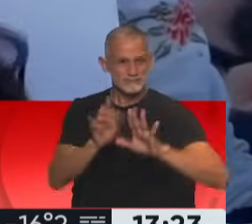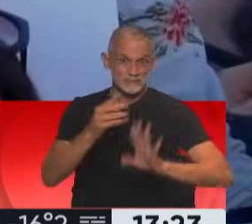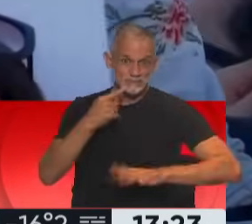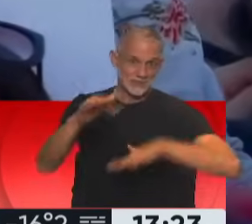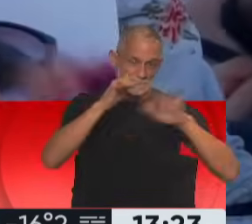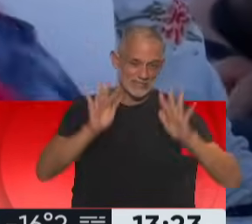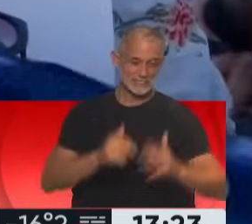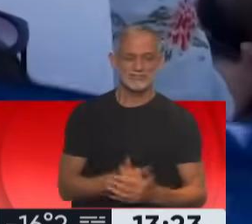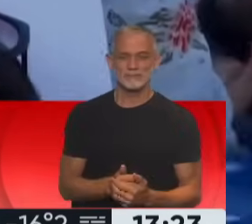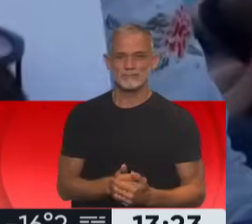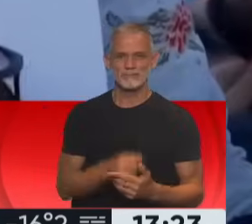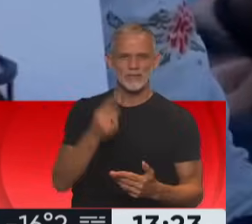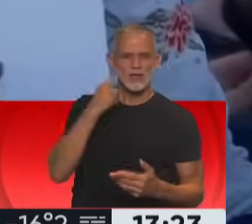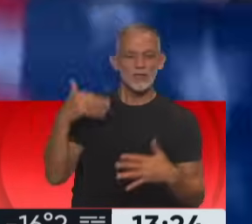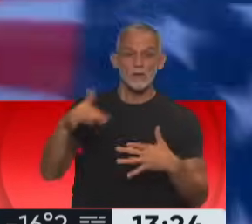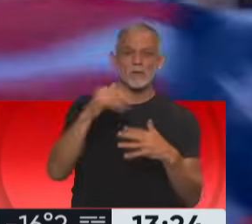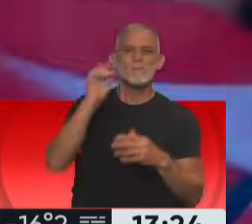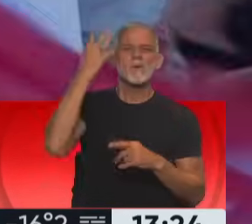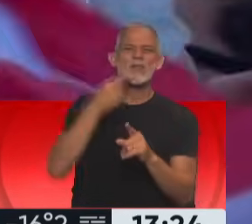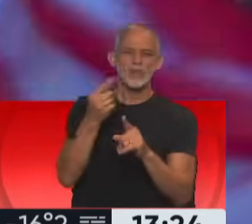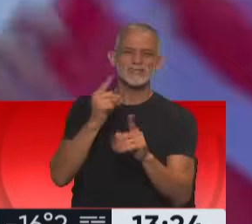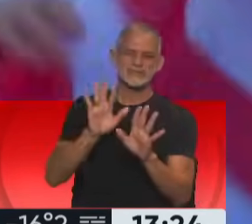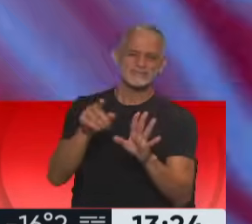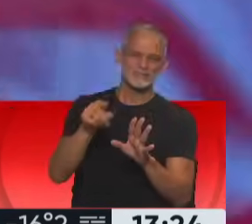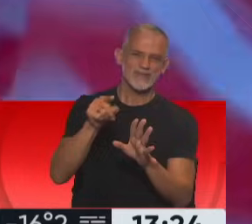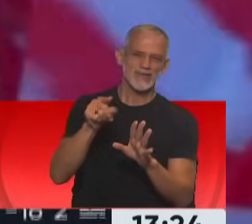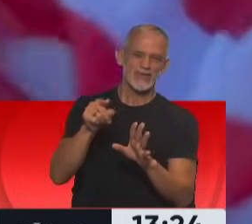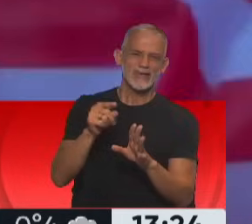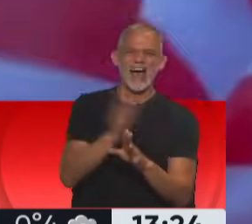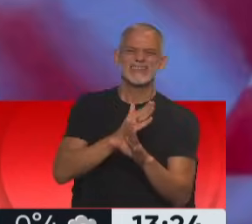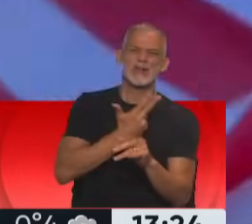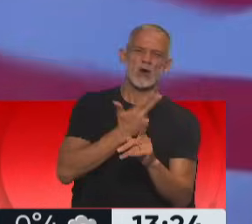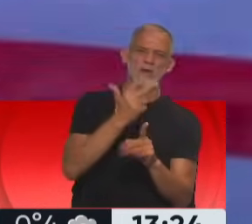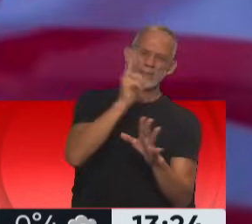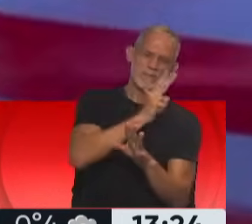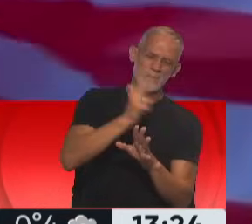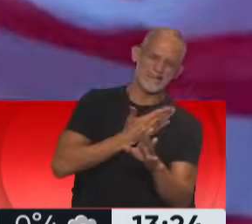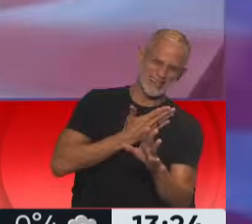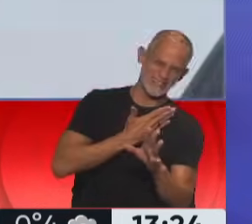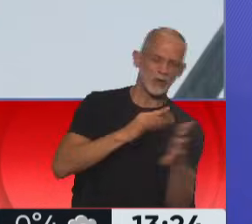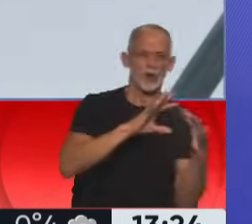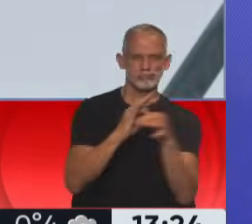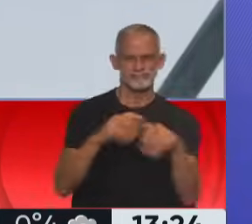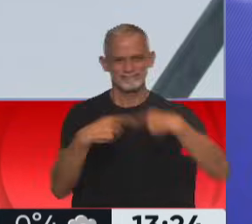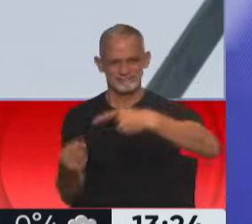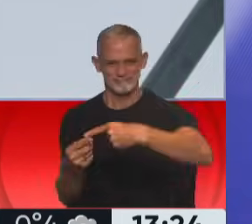en estos días mucho más modernos se habla del sucesor del anterior papa. Claro. En este caso, Francisco fue el sucesor